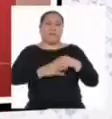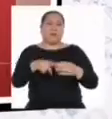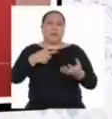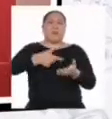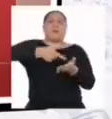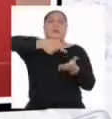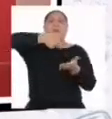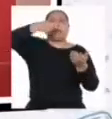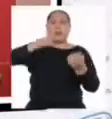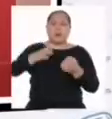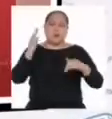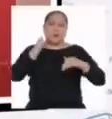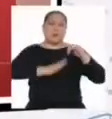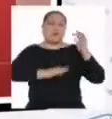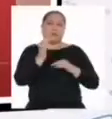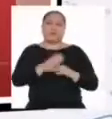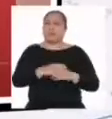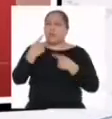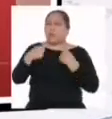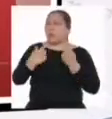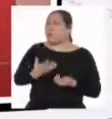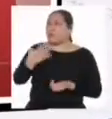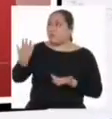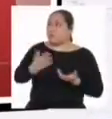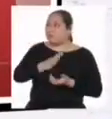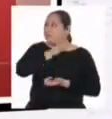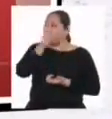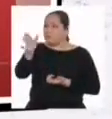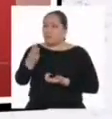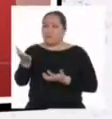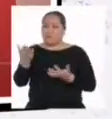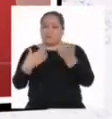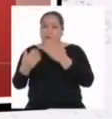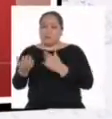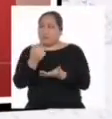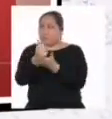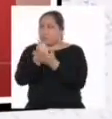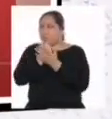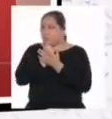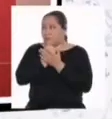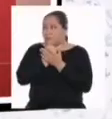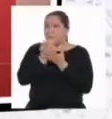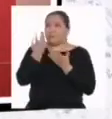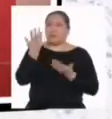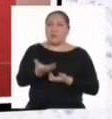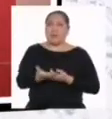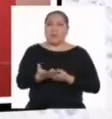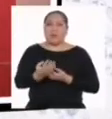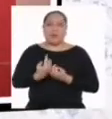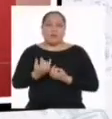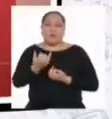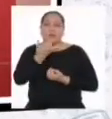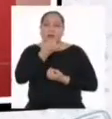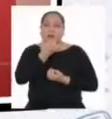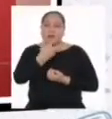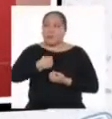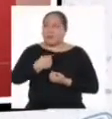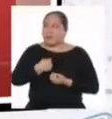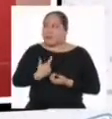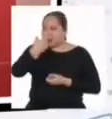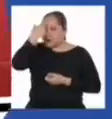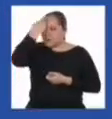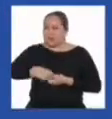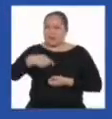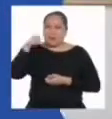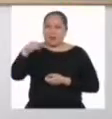ruido todos los días. ¿A dónde podemos acudir para conseguir ayuda? ¿Y qué puede ocasionar a nosotros los seres humanos este tipo